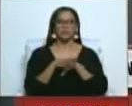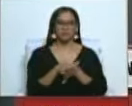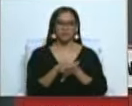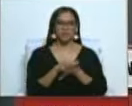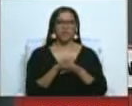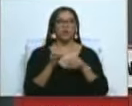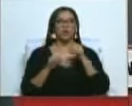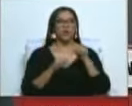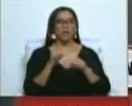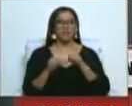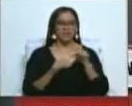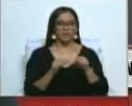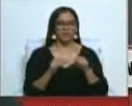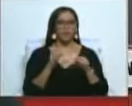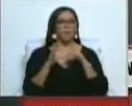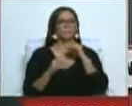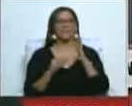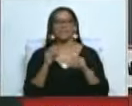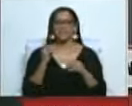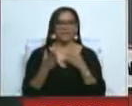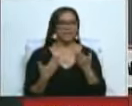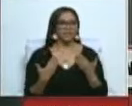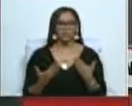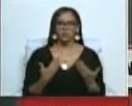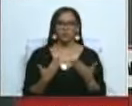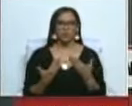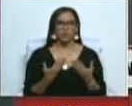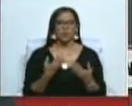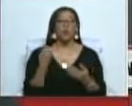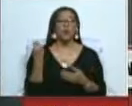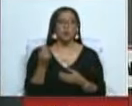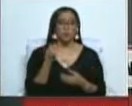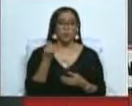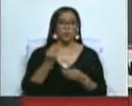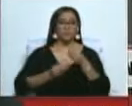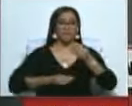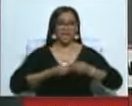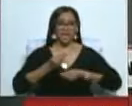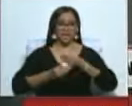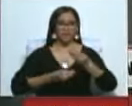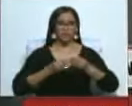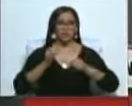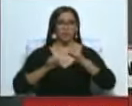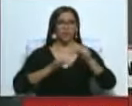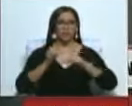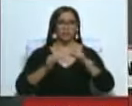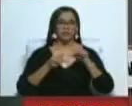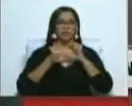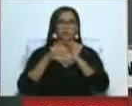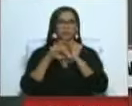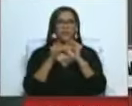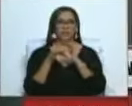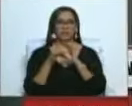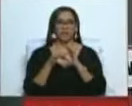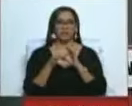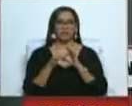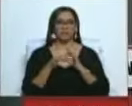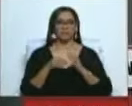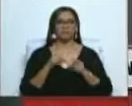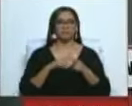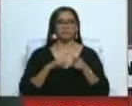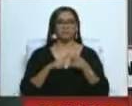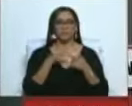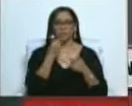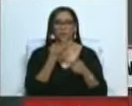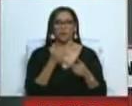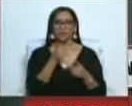colectivo, conversadito, como lo hemos hecho, de manera colectiva, de manera unida. Y entonces,